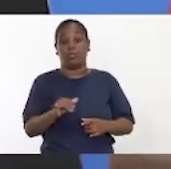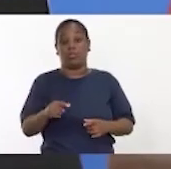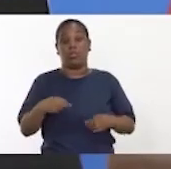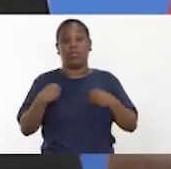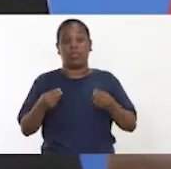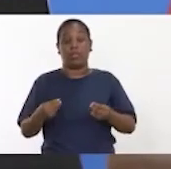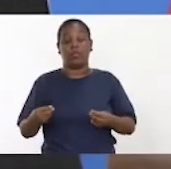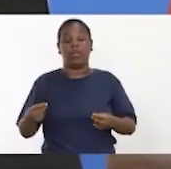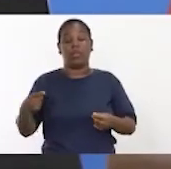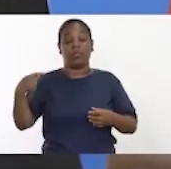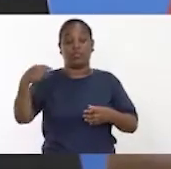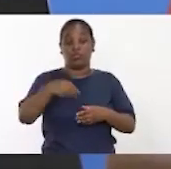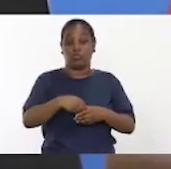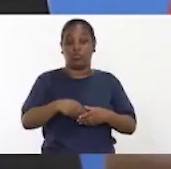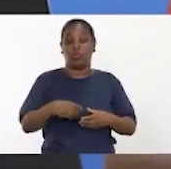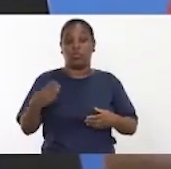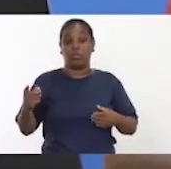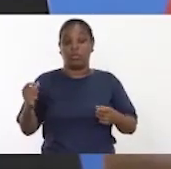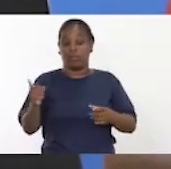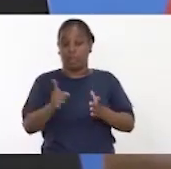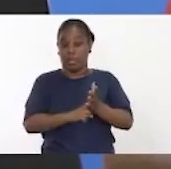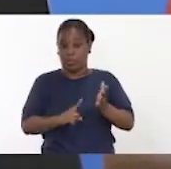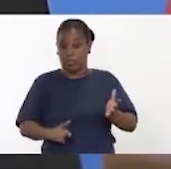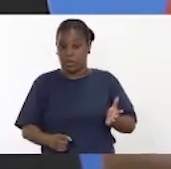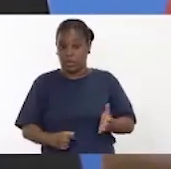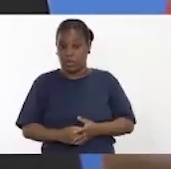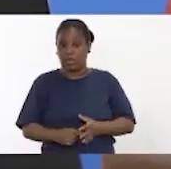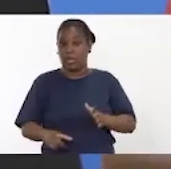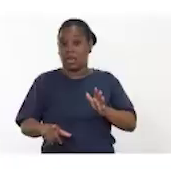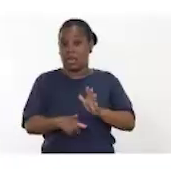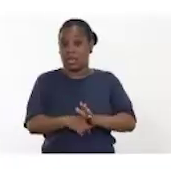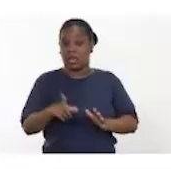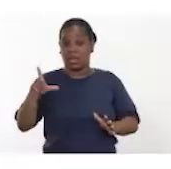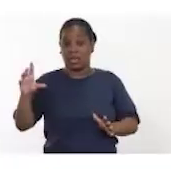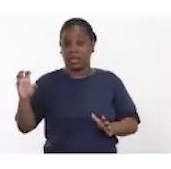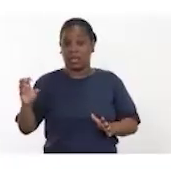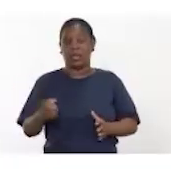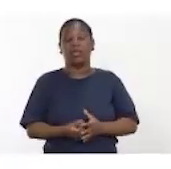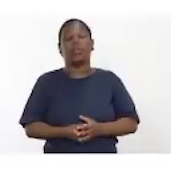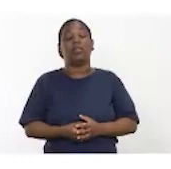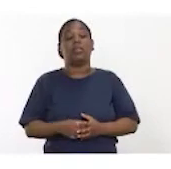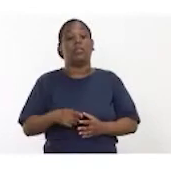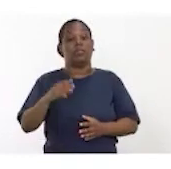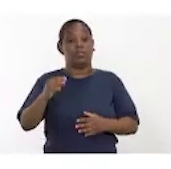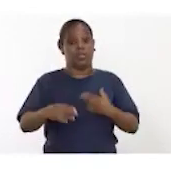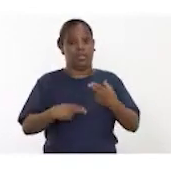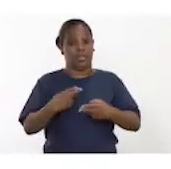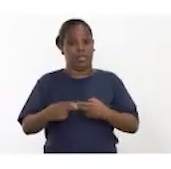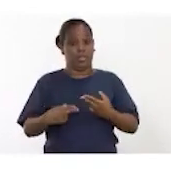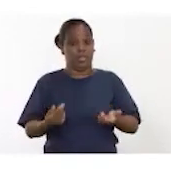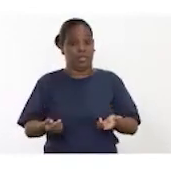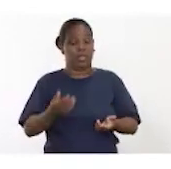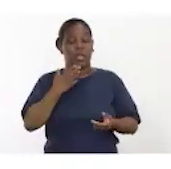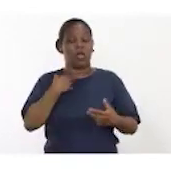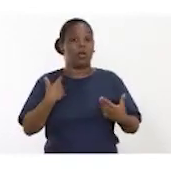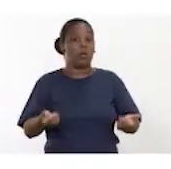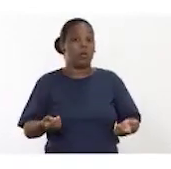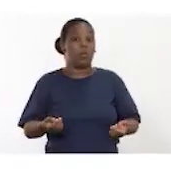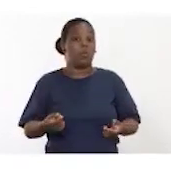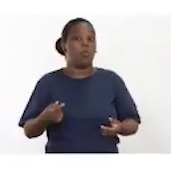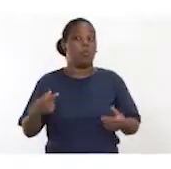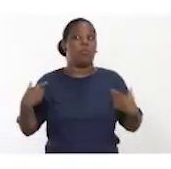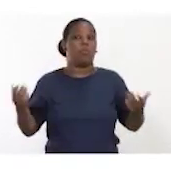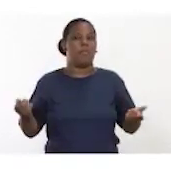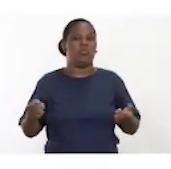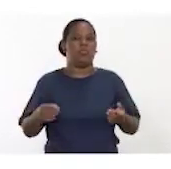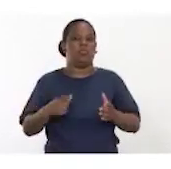dimos la inducción electromagnética. La ley de Lenz nos enuncia que el sentido de la corriente inducida sería tal que su